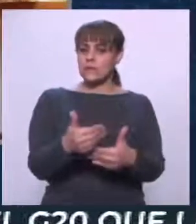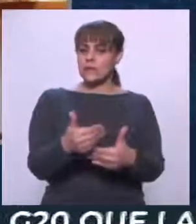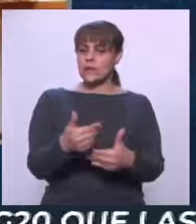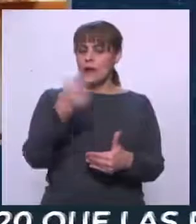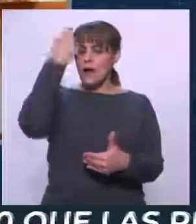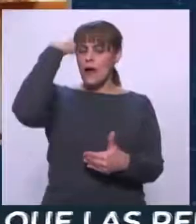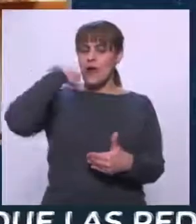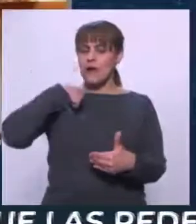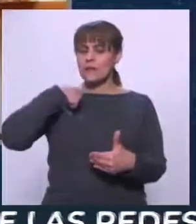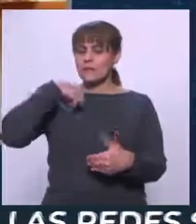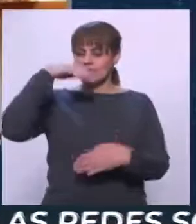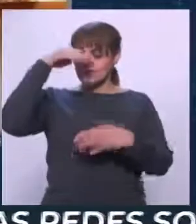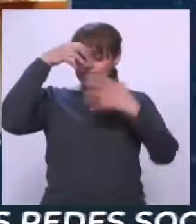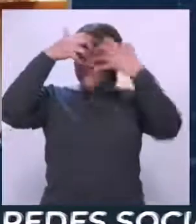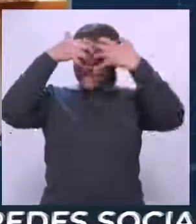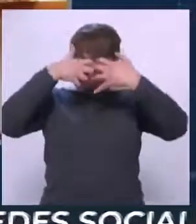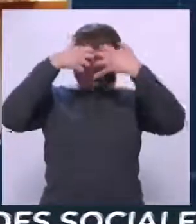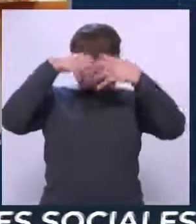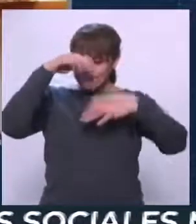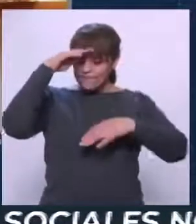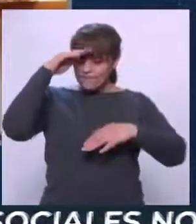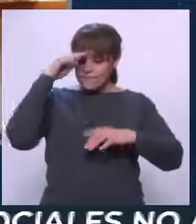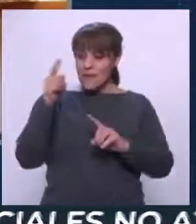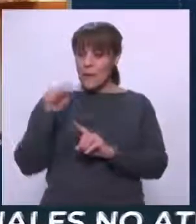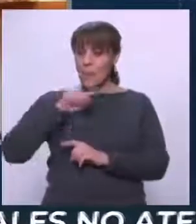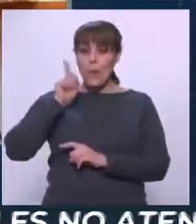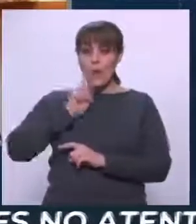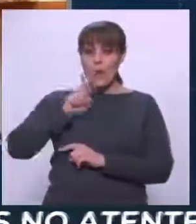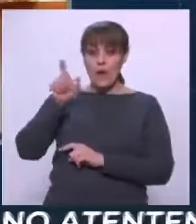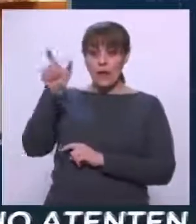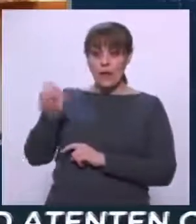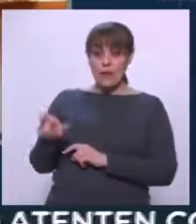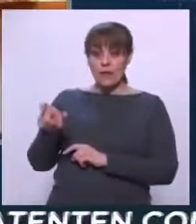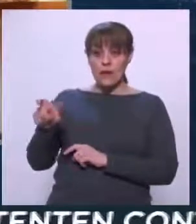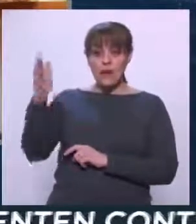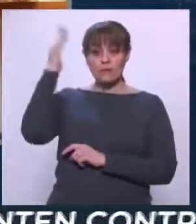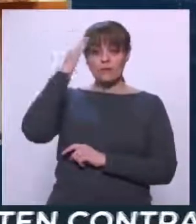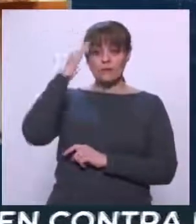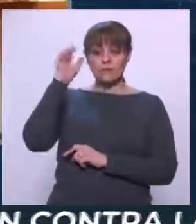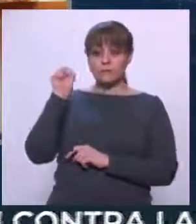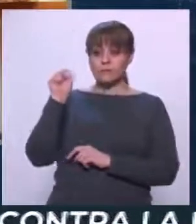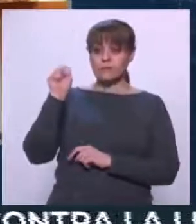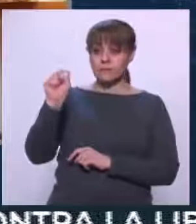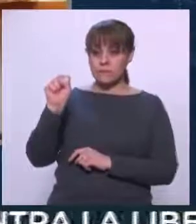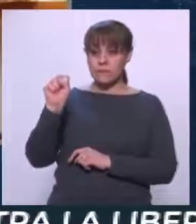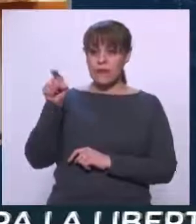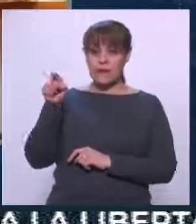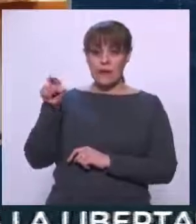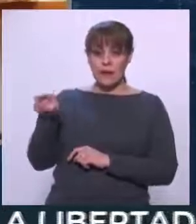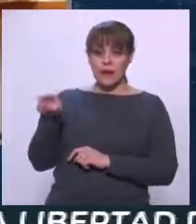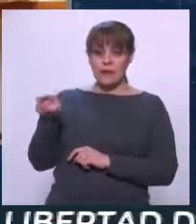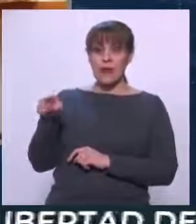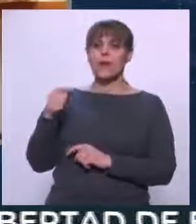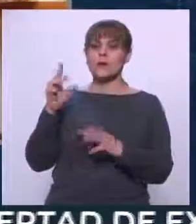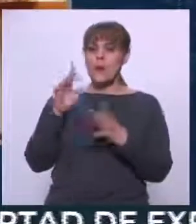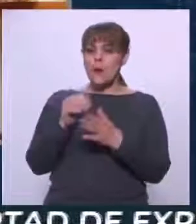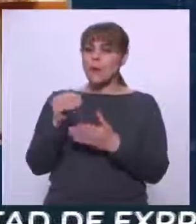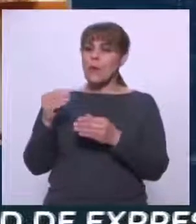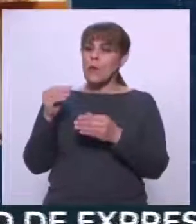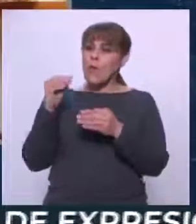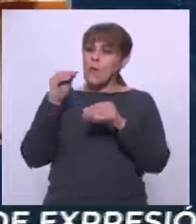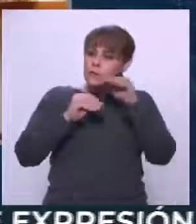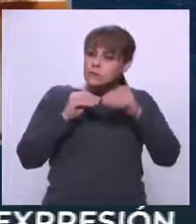donde Evangelina resultó ser la líder del sindicato. Y yo empecé a documentar y